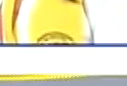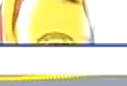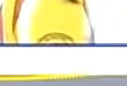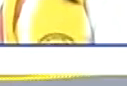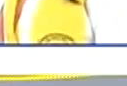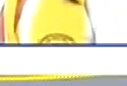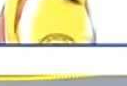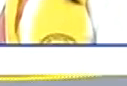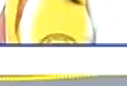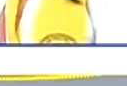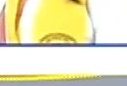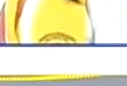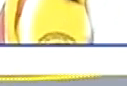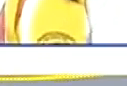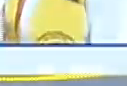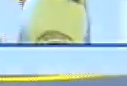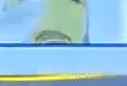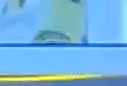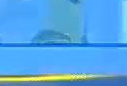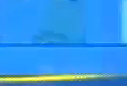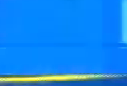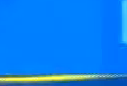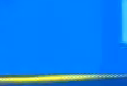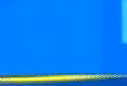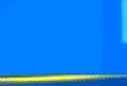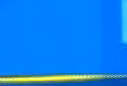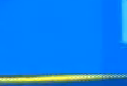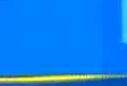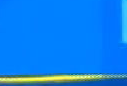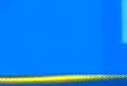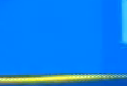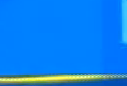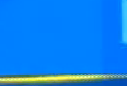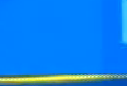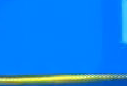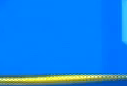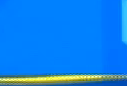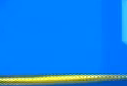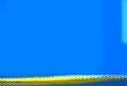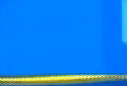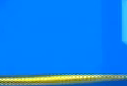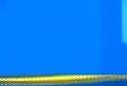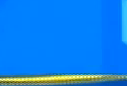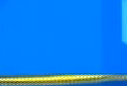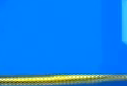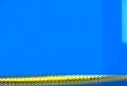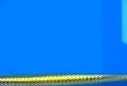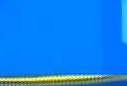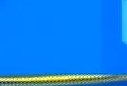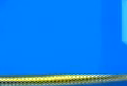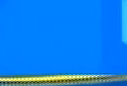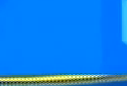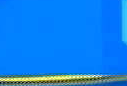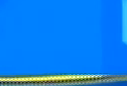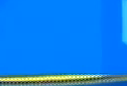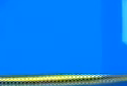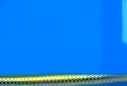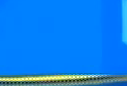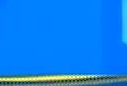habiendo evaluado los expedientes académicos de cada uno de ustedes,